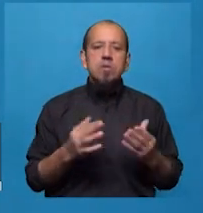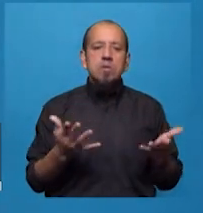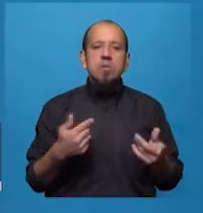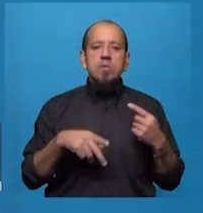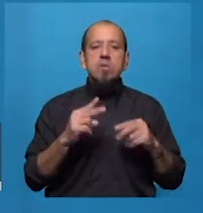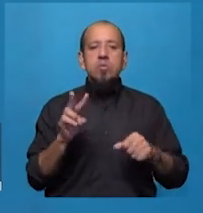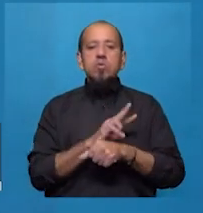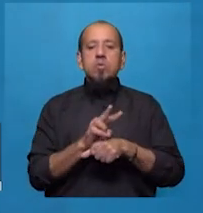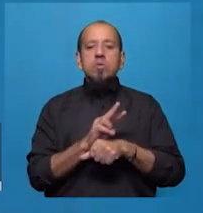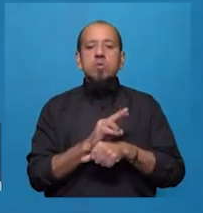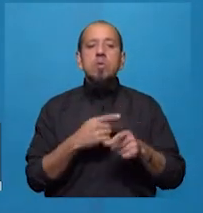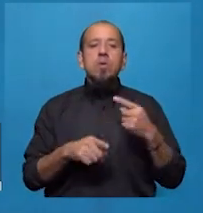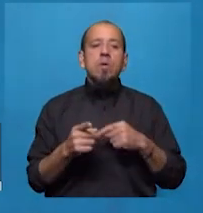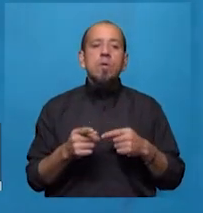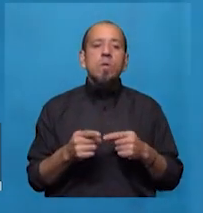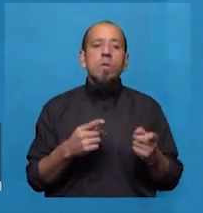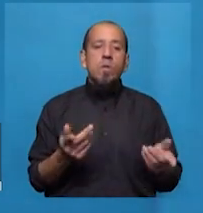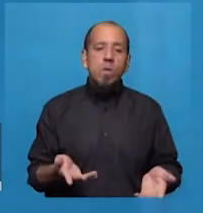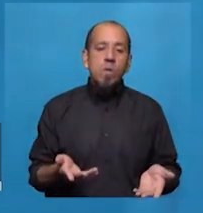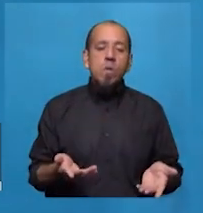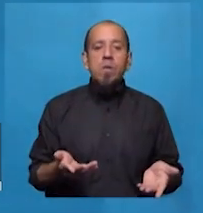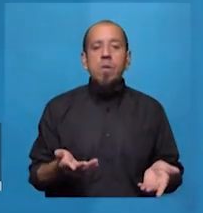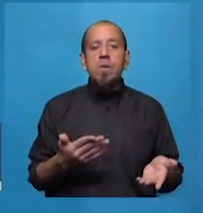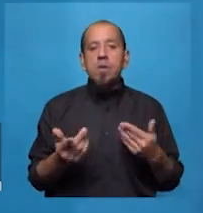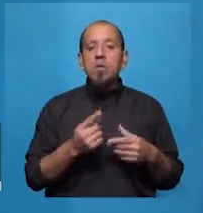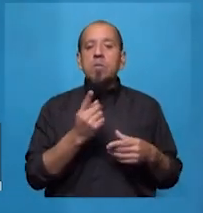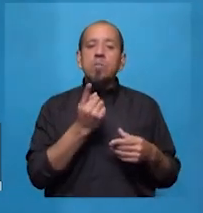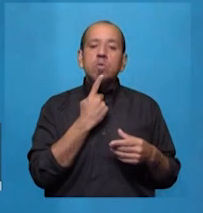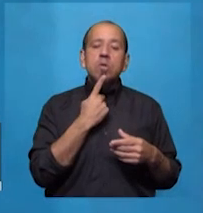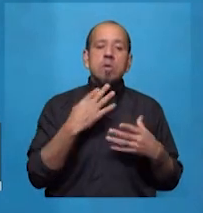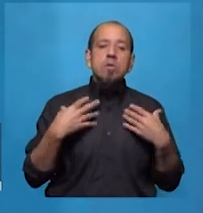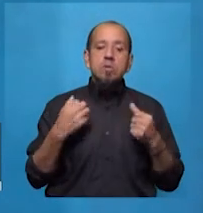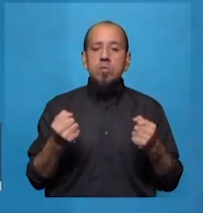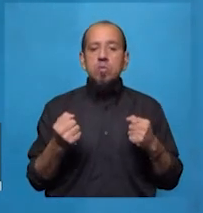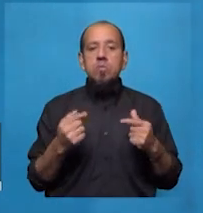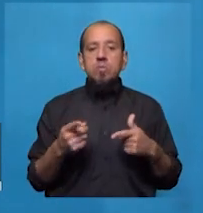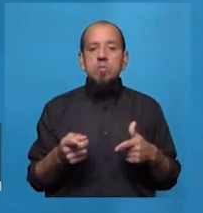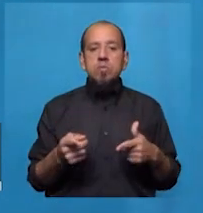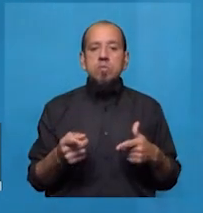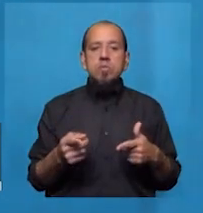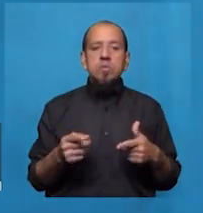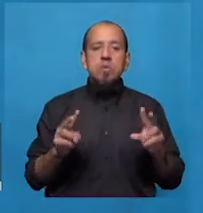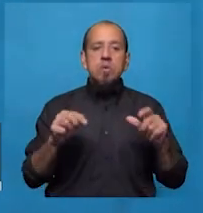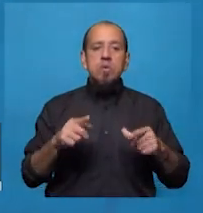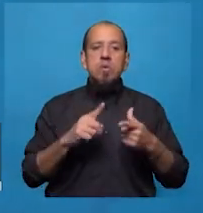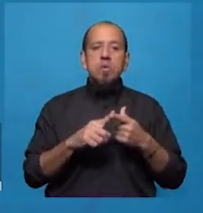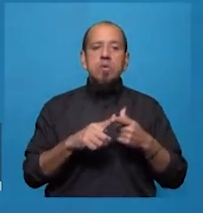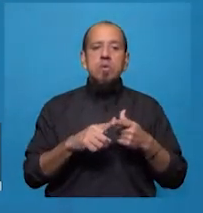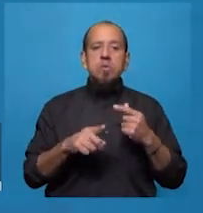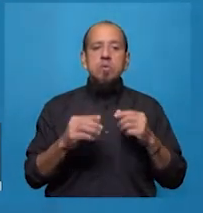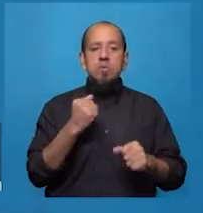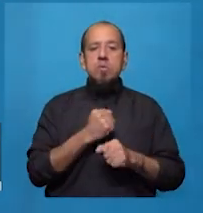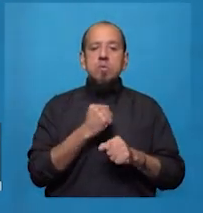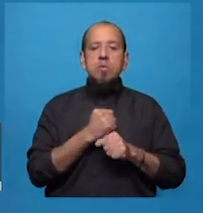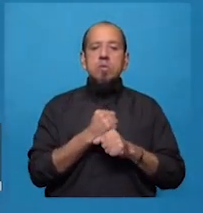es solamente por la seguridad sino que es descontento por la ausencia de políticas de salud descontento por la cuestión de los del